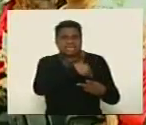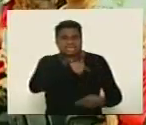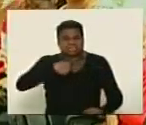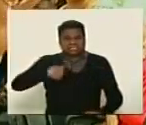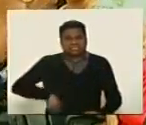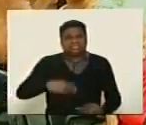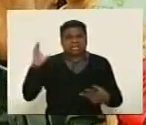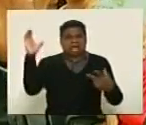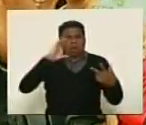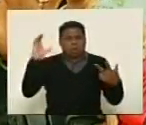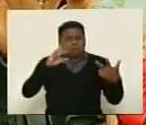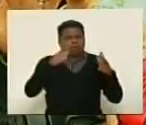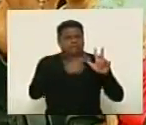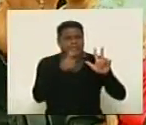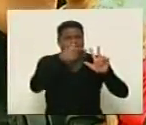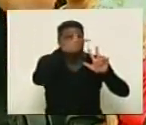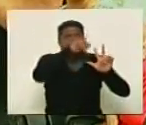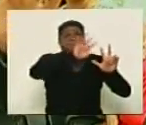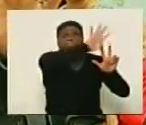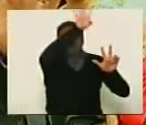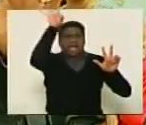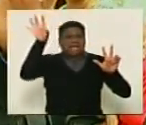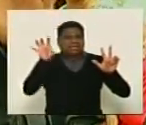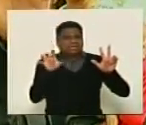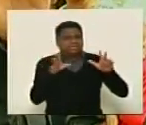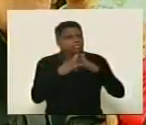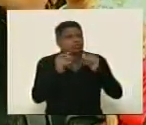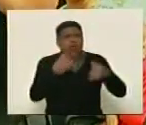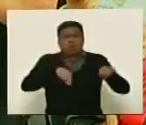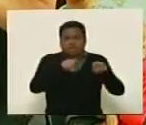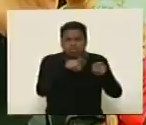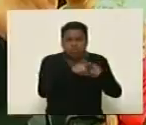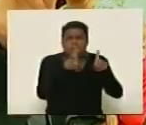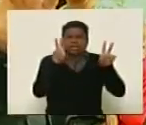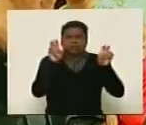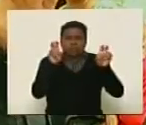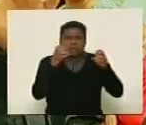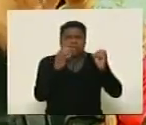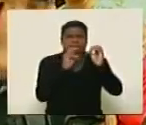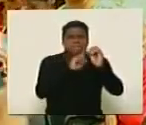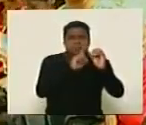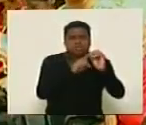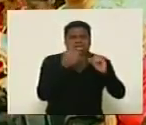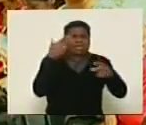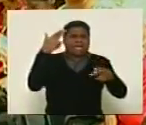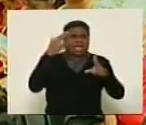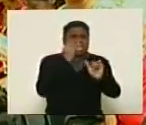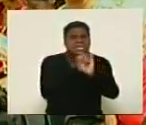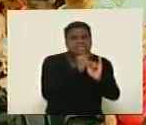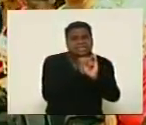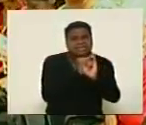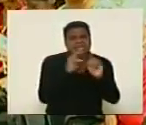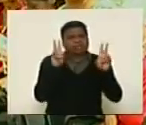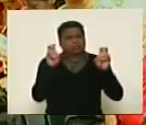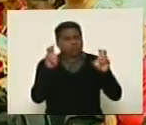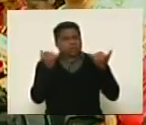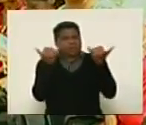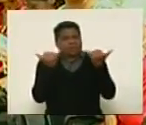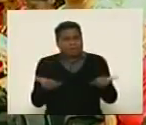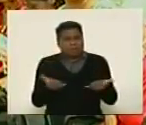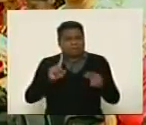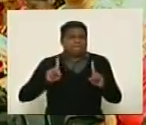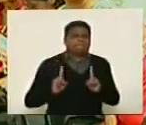modelo, pero definitivamente los únicos, los hijos de Chávez, son los que tenemos las garantías en nuestro suelo, que por primera